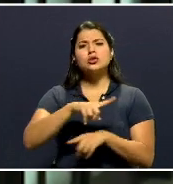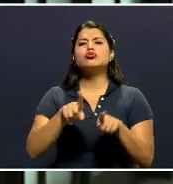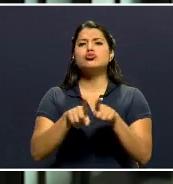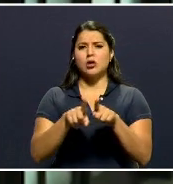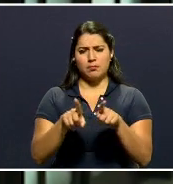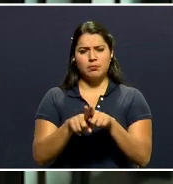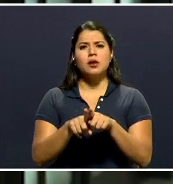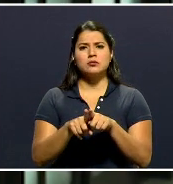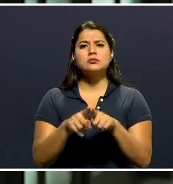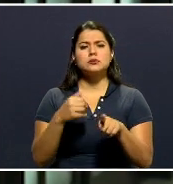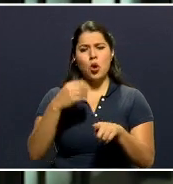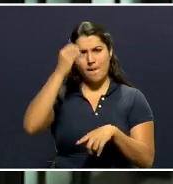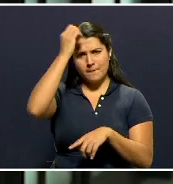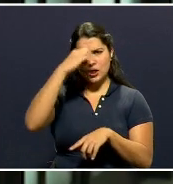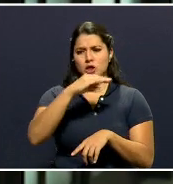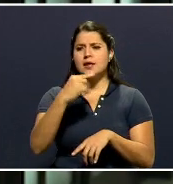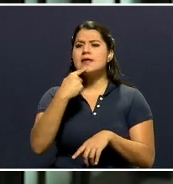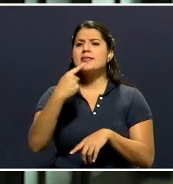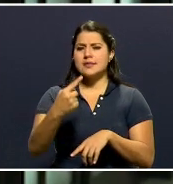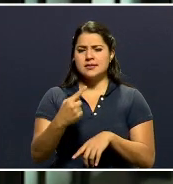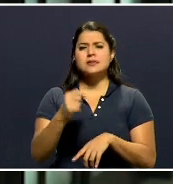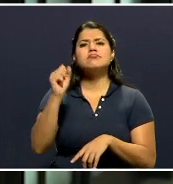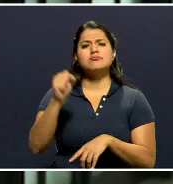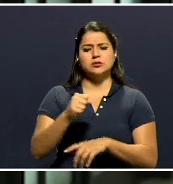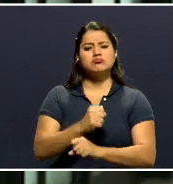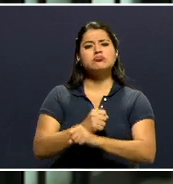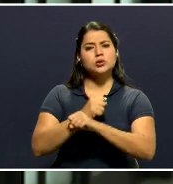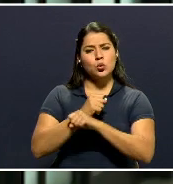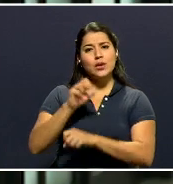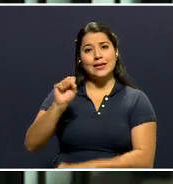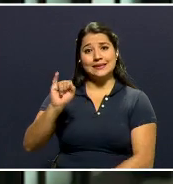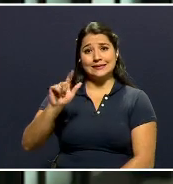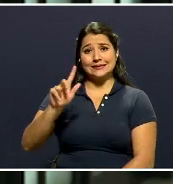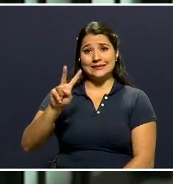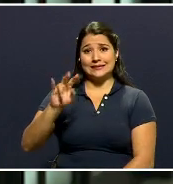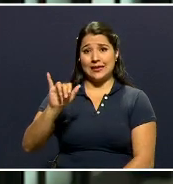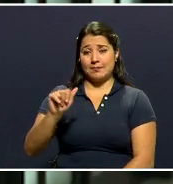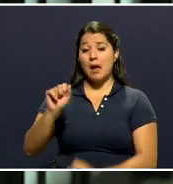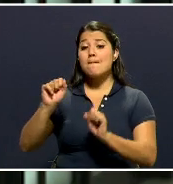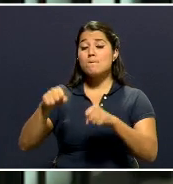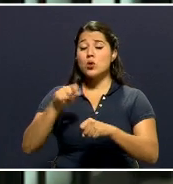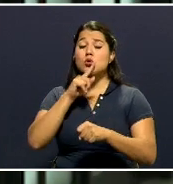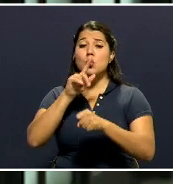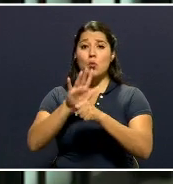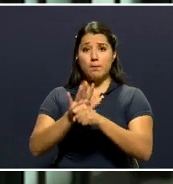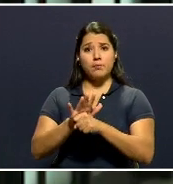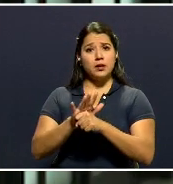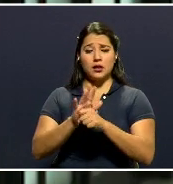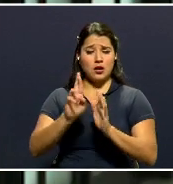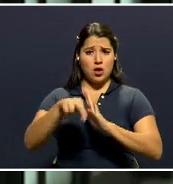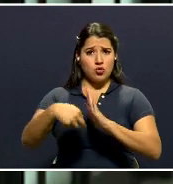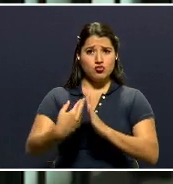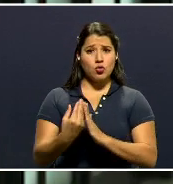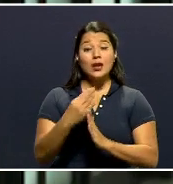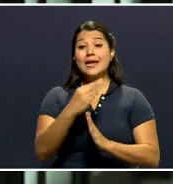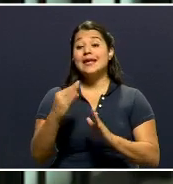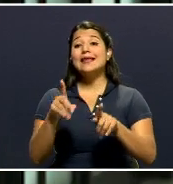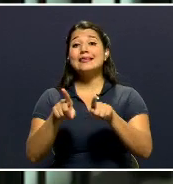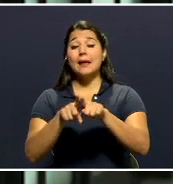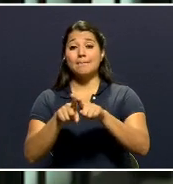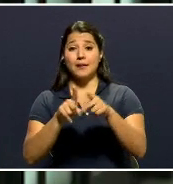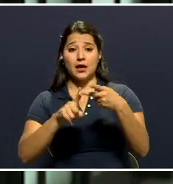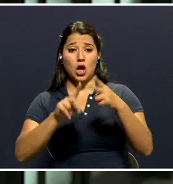que doña Silvia sí puede cumplir con esta labor y por supuesto aseguran que lo que es la agenda legislativa que se manejaba ya con don